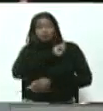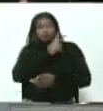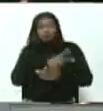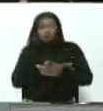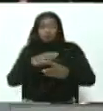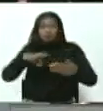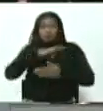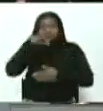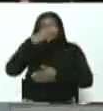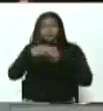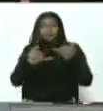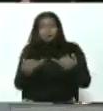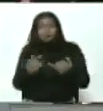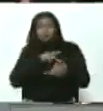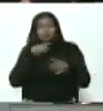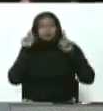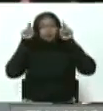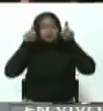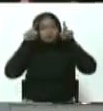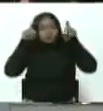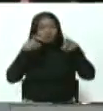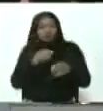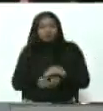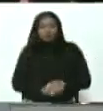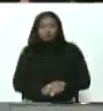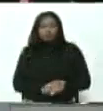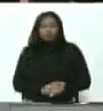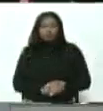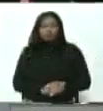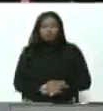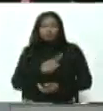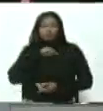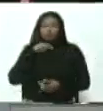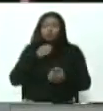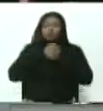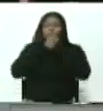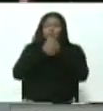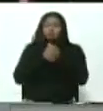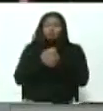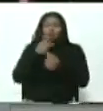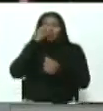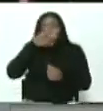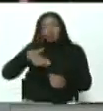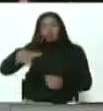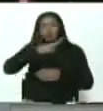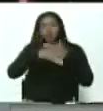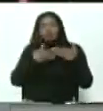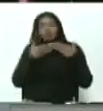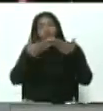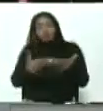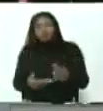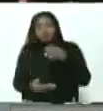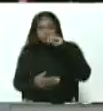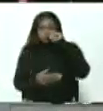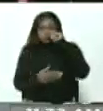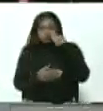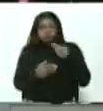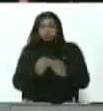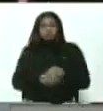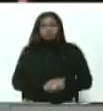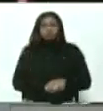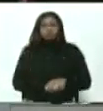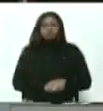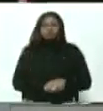espíritu, su legado, sus enseñanzas y sobre todo su amor por un pueblo, su entrega a un pueblo. Así